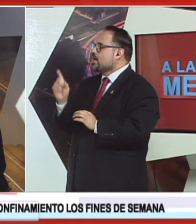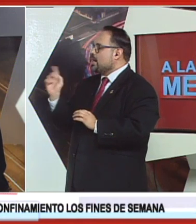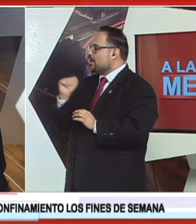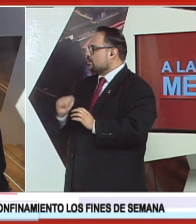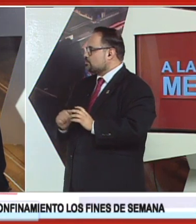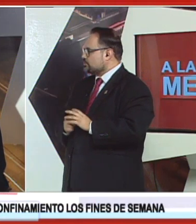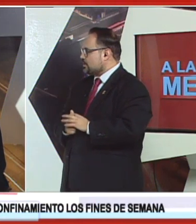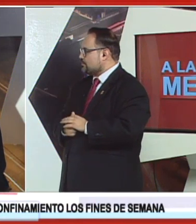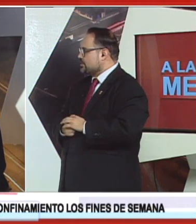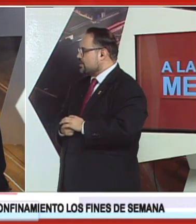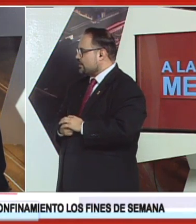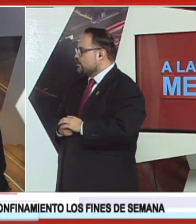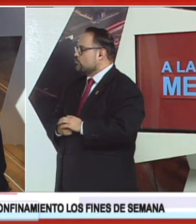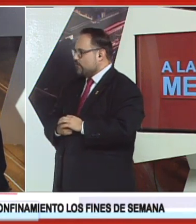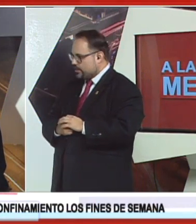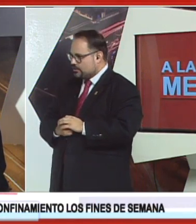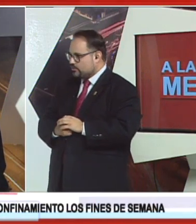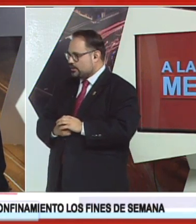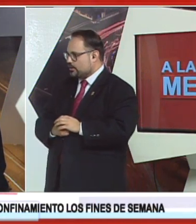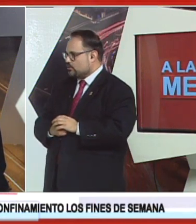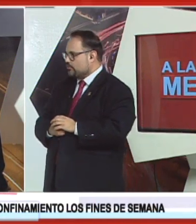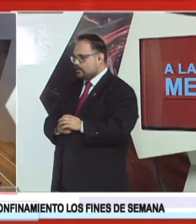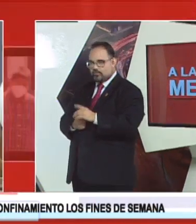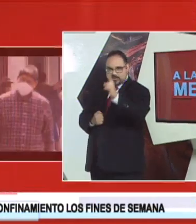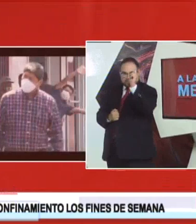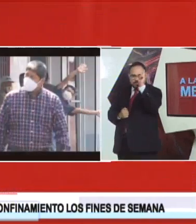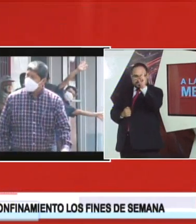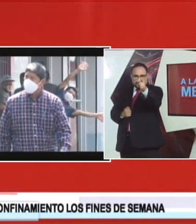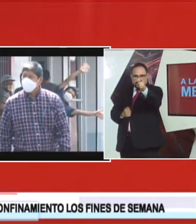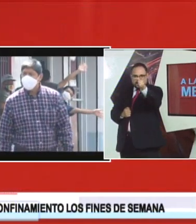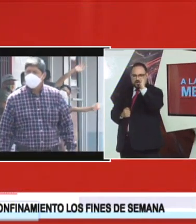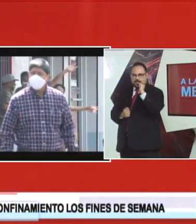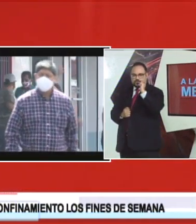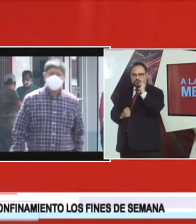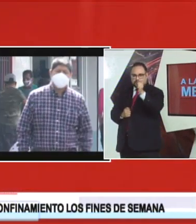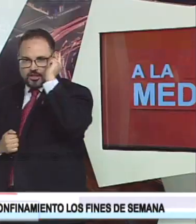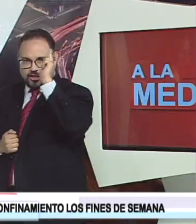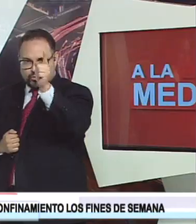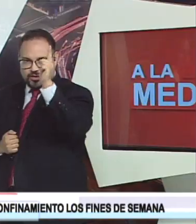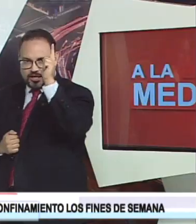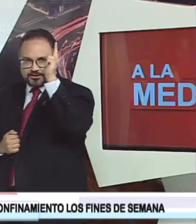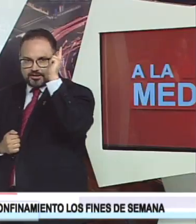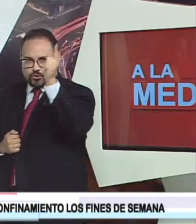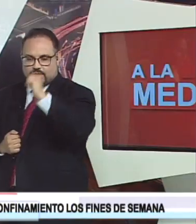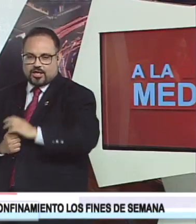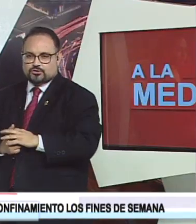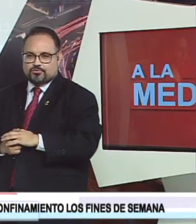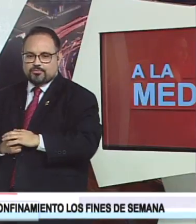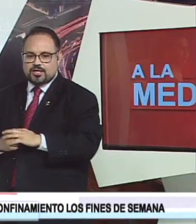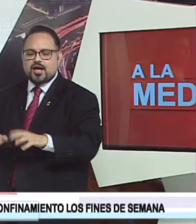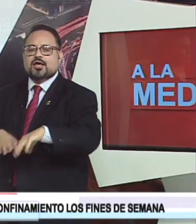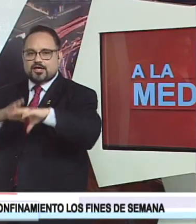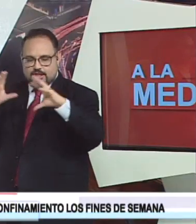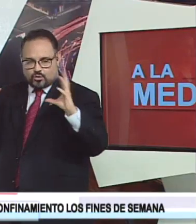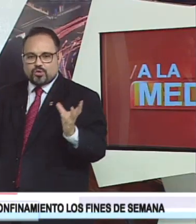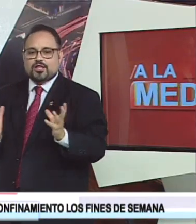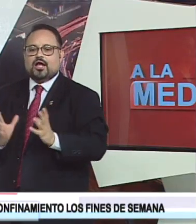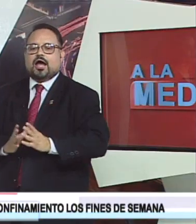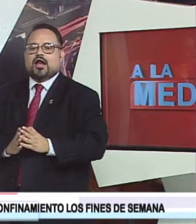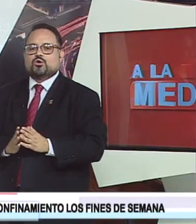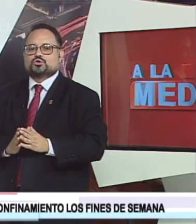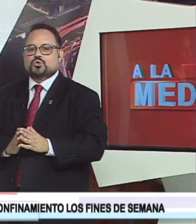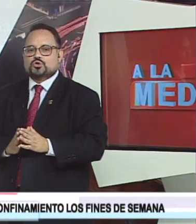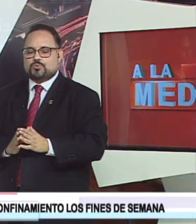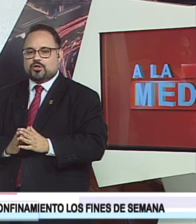semana, la responsabilidad fuera de lo que el gobierno hace recae en usted de cuidarse, de cuidar a su familia y de